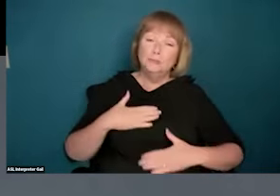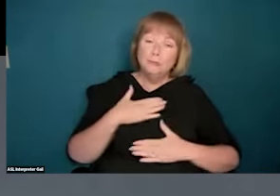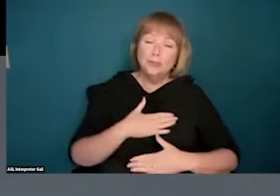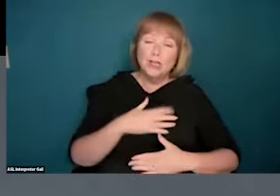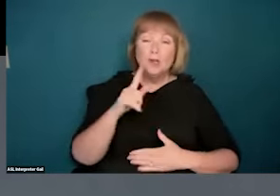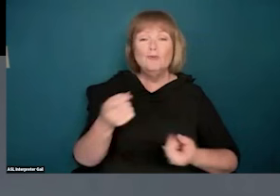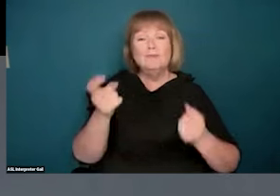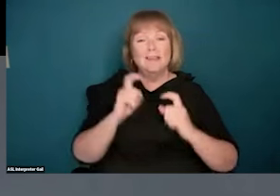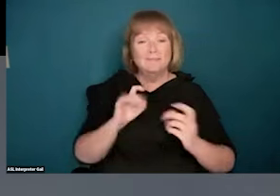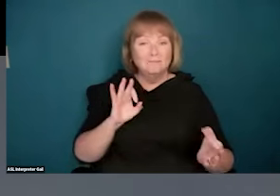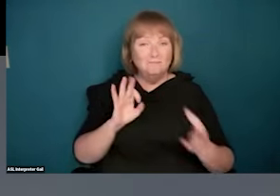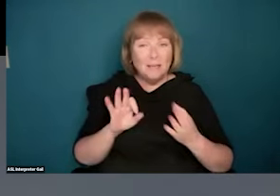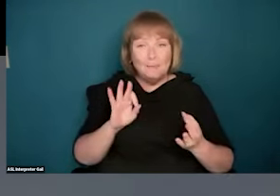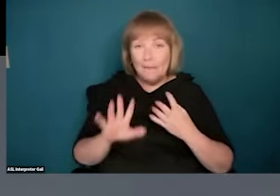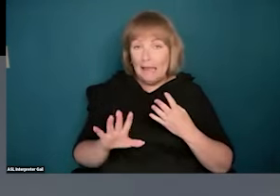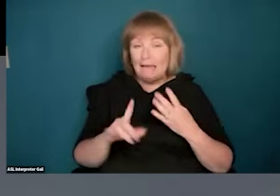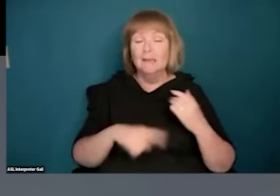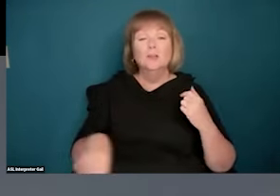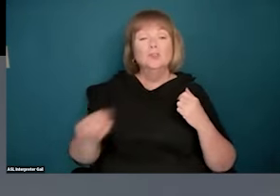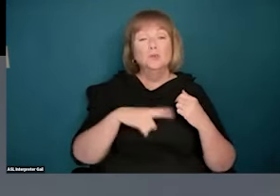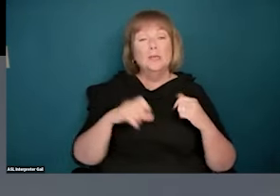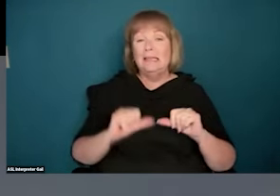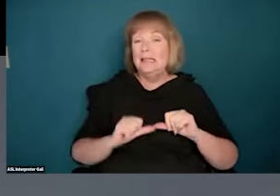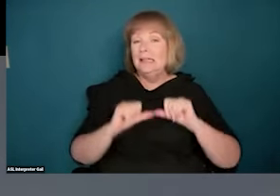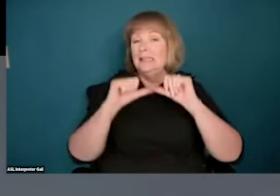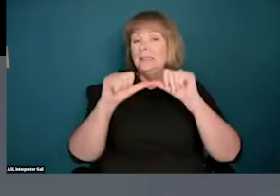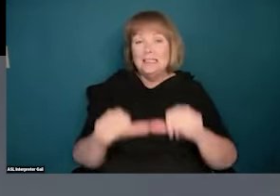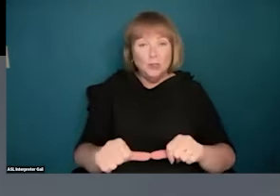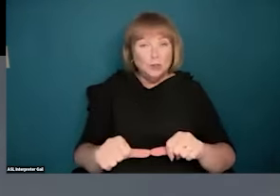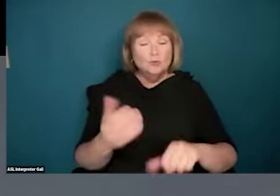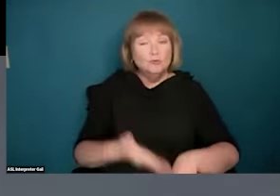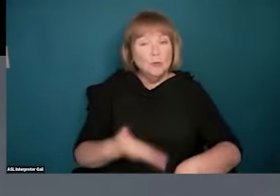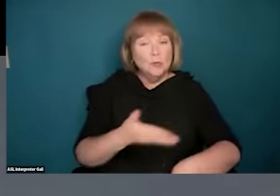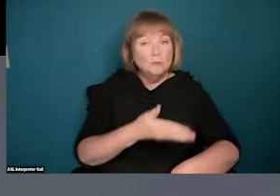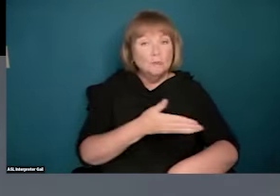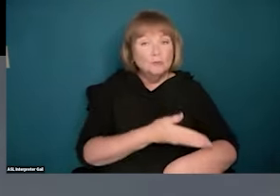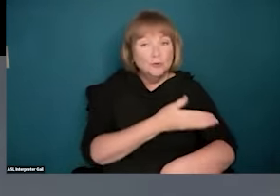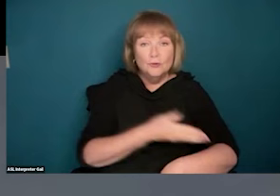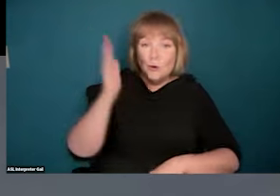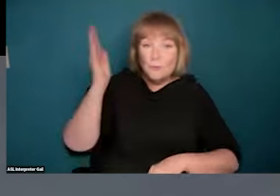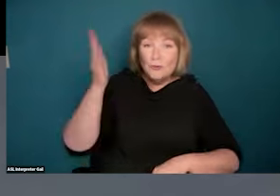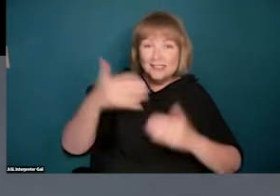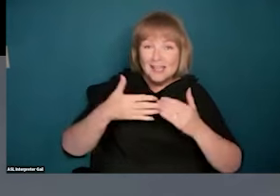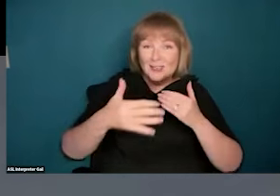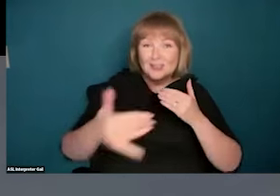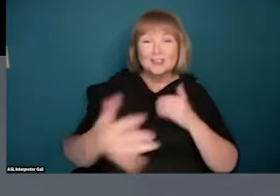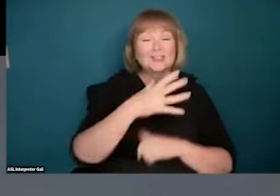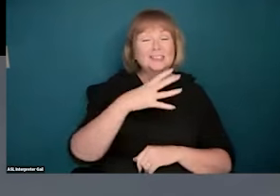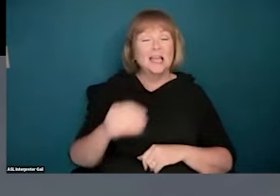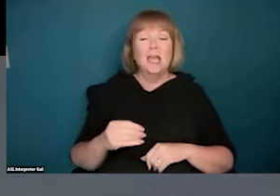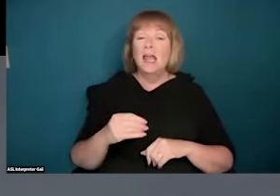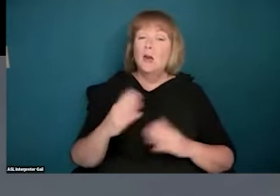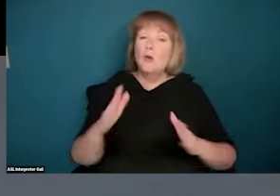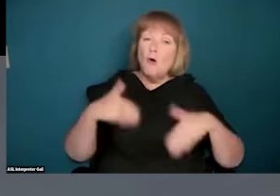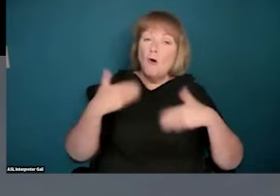de este seminario el día de hoy. Nosotros apreciamos muchísimo, usted se puede tomar su tiempo para llenar esta